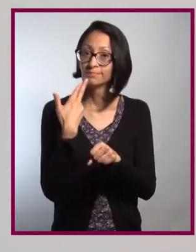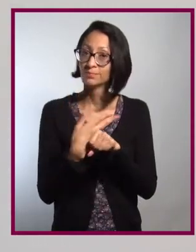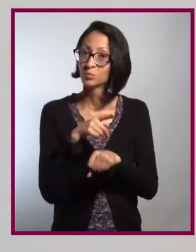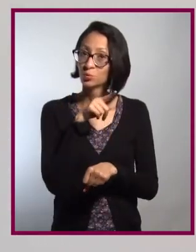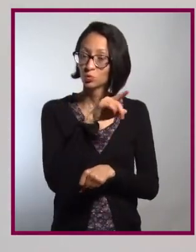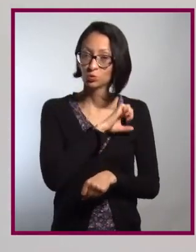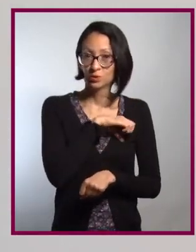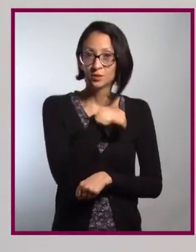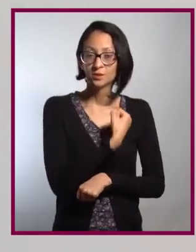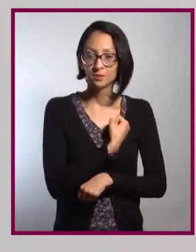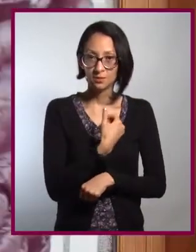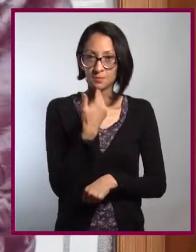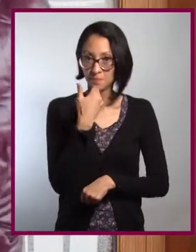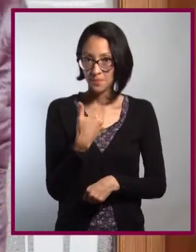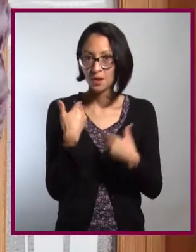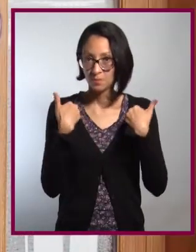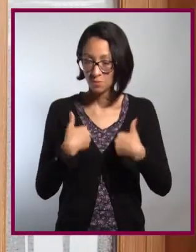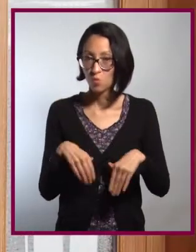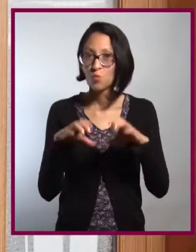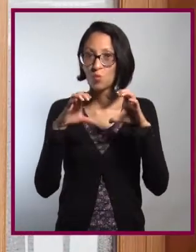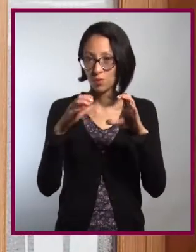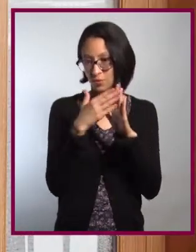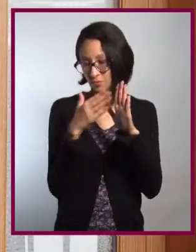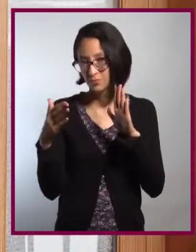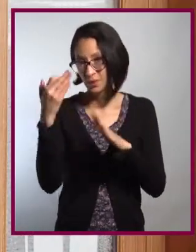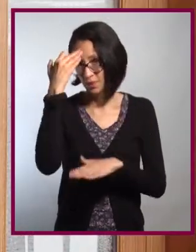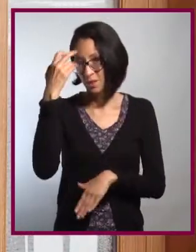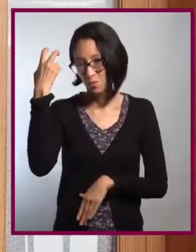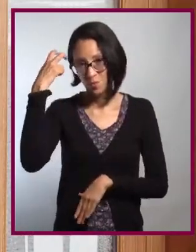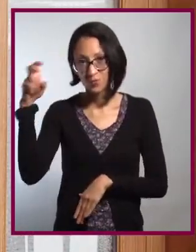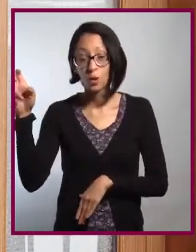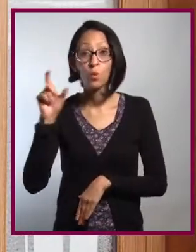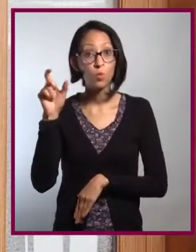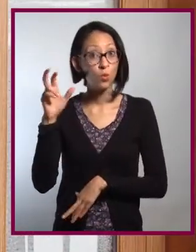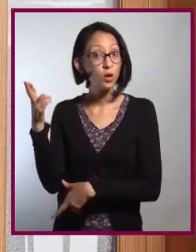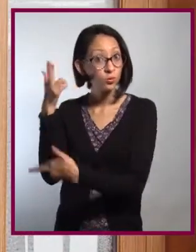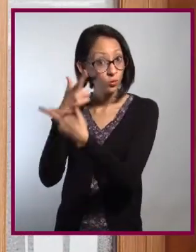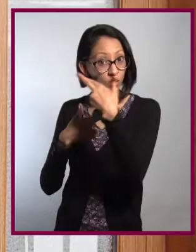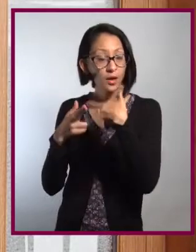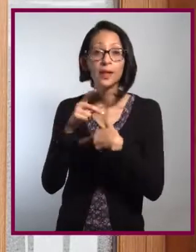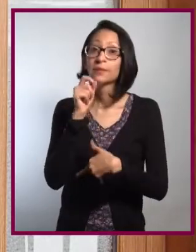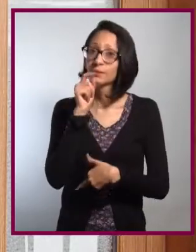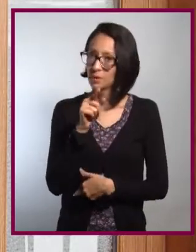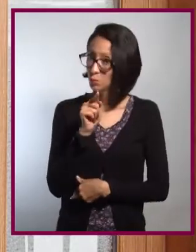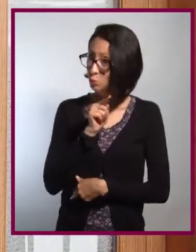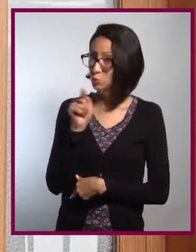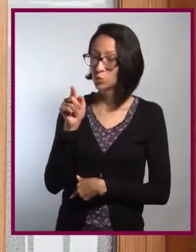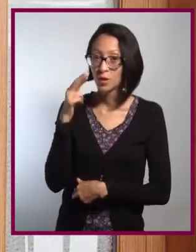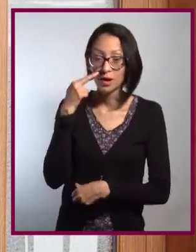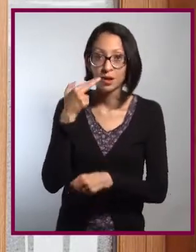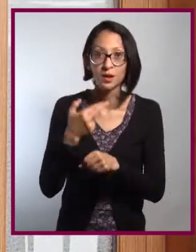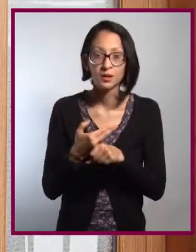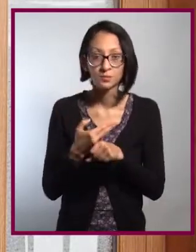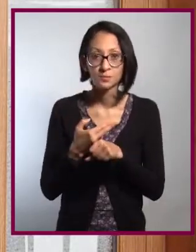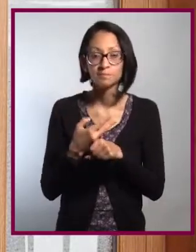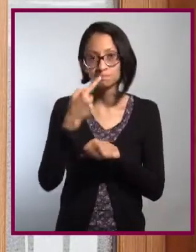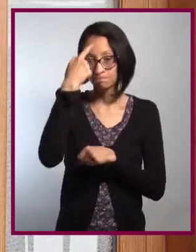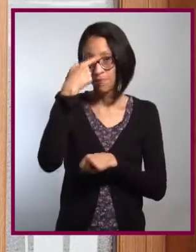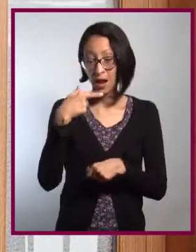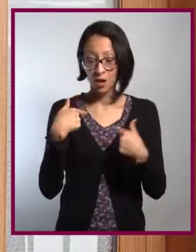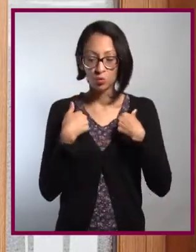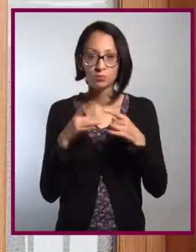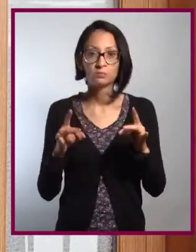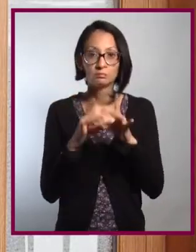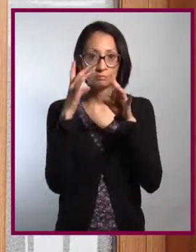y bienestar durante el viaje. A su regreso, también es responsable de prevenir el contagio